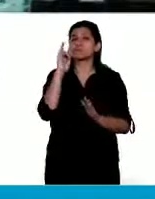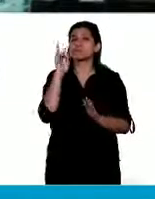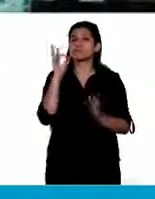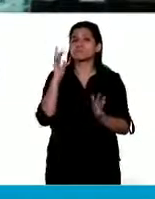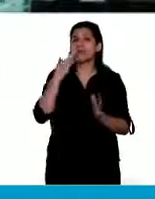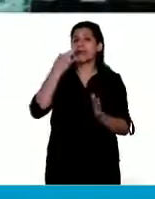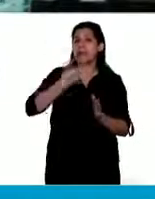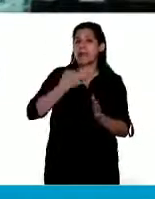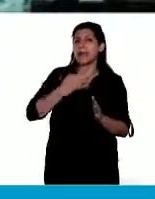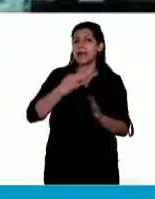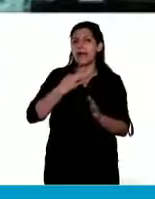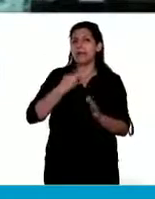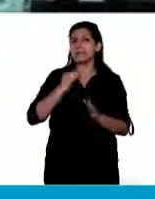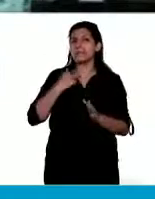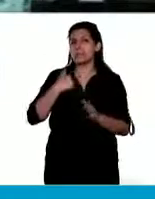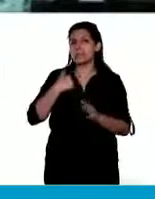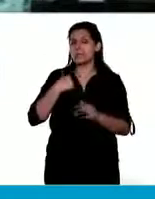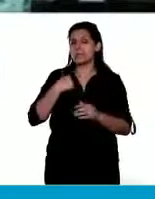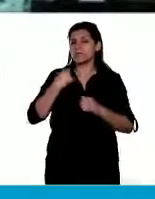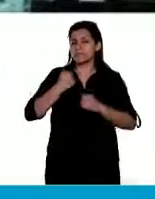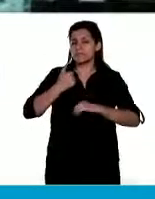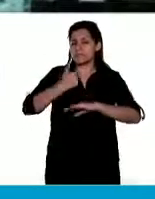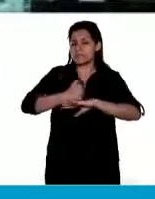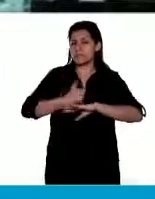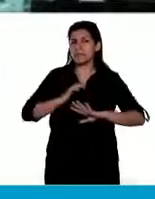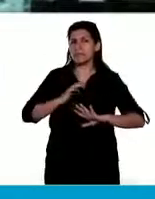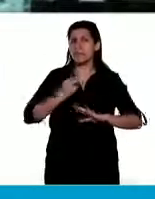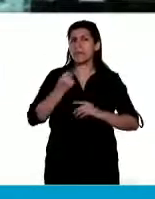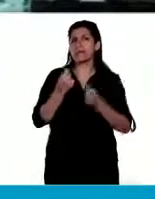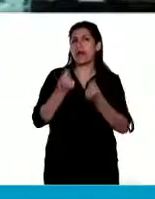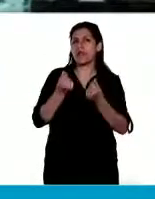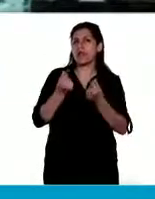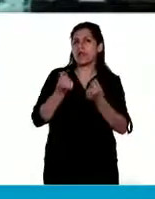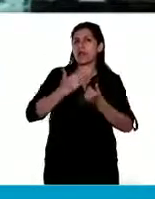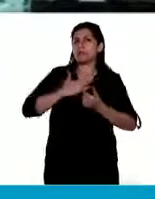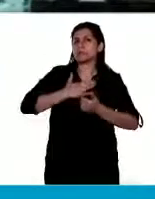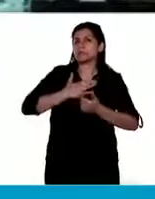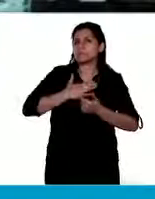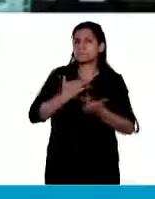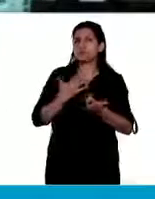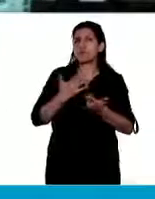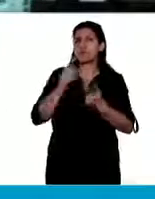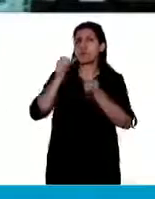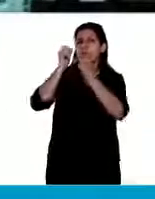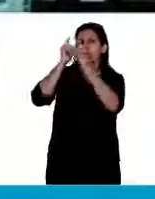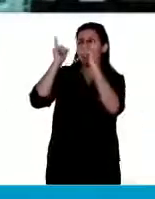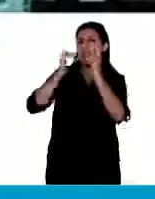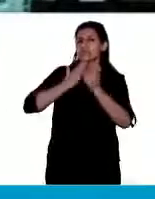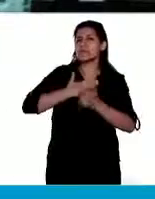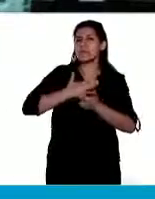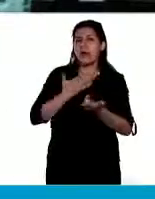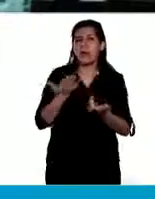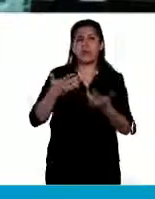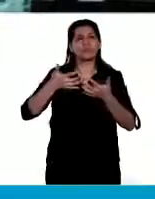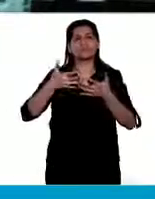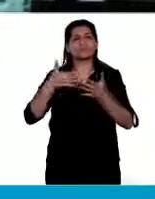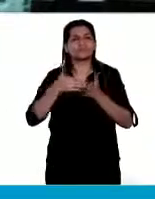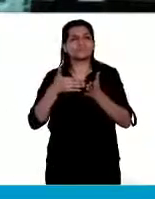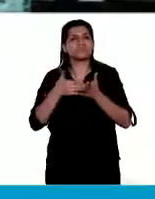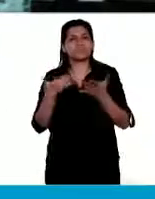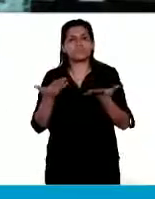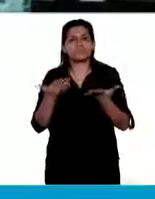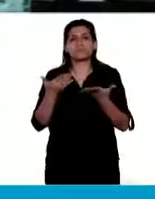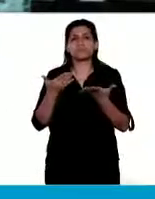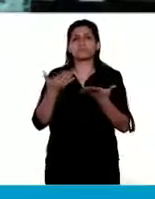desde su lugar y en función de sus valores y en función de su ideología y en función de lo que